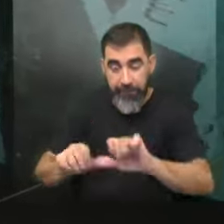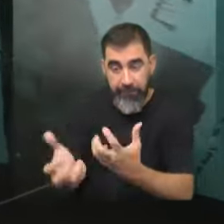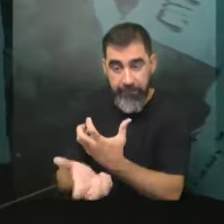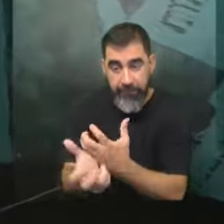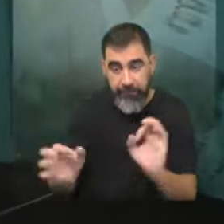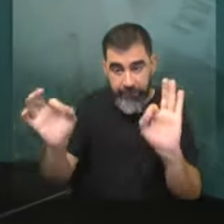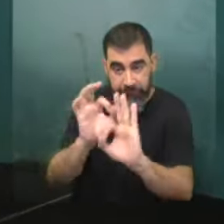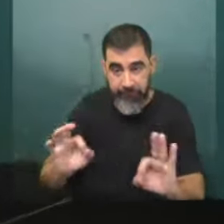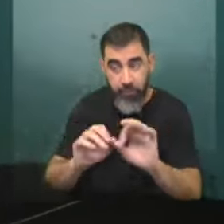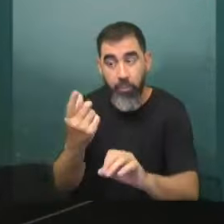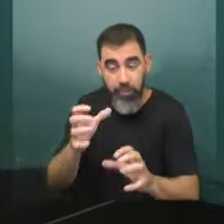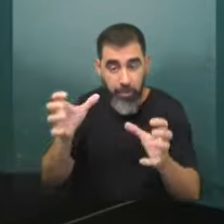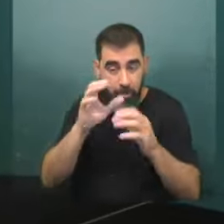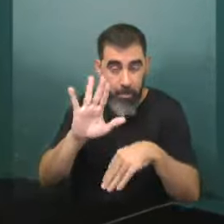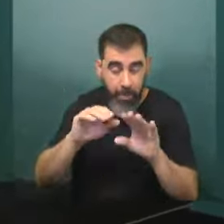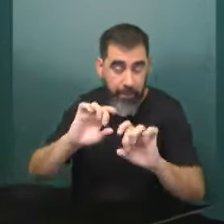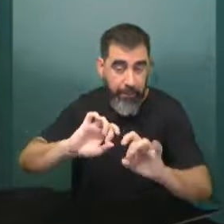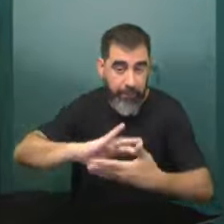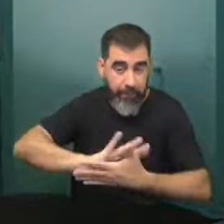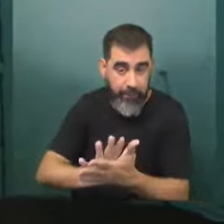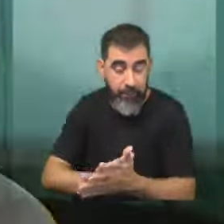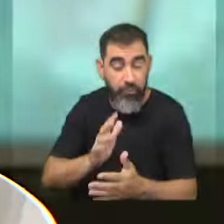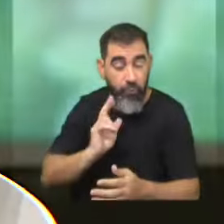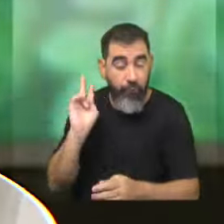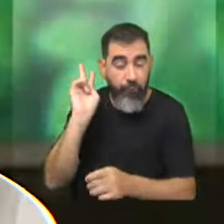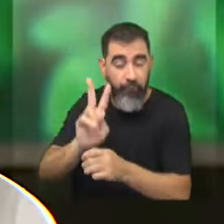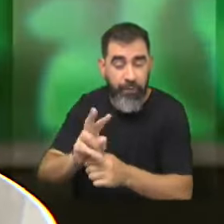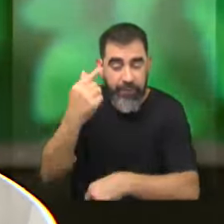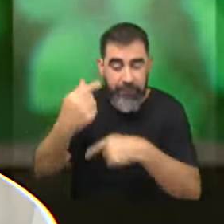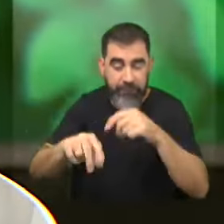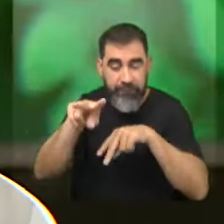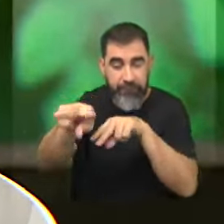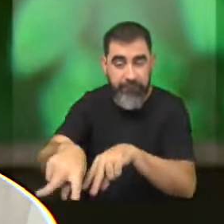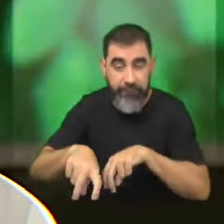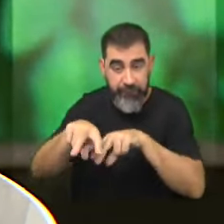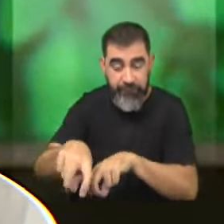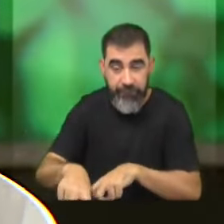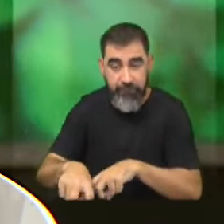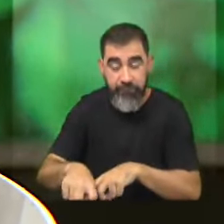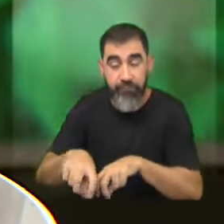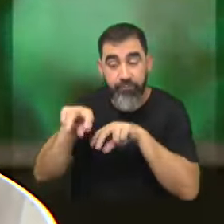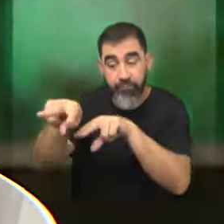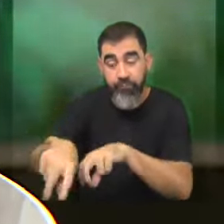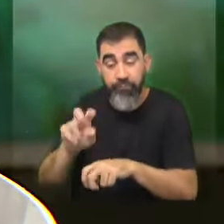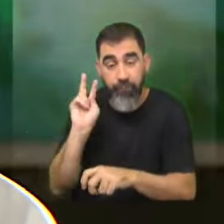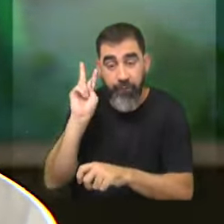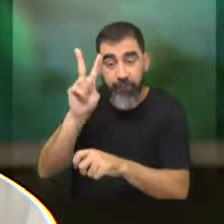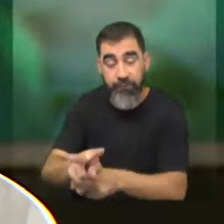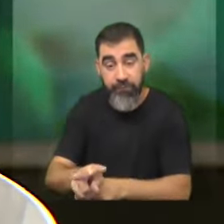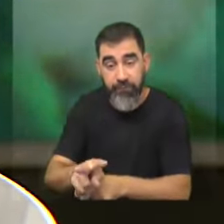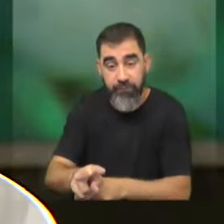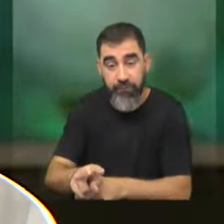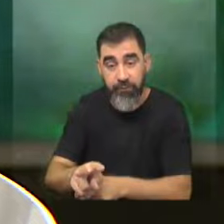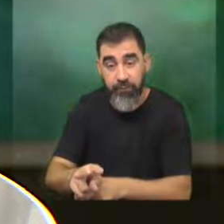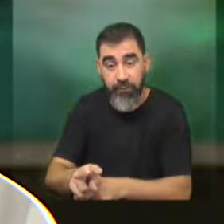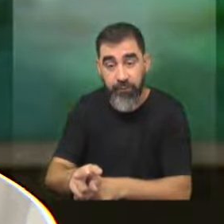eso. Sí, tal cual. Yo estuve recorriendo varias quintas. Las quintas que recorrí me las